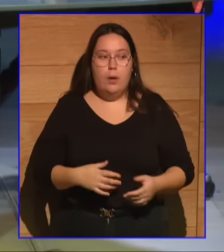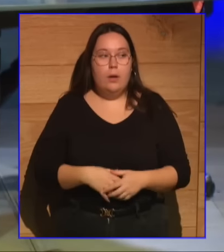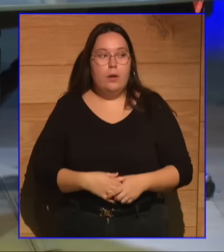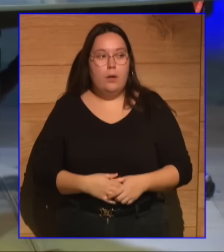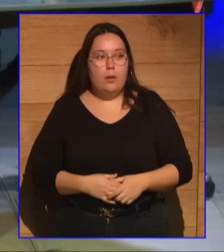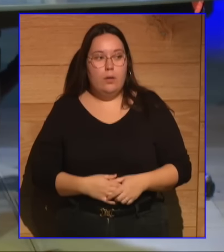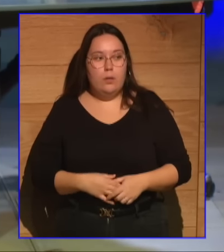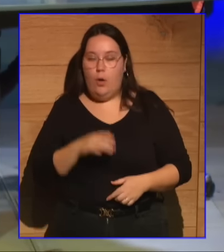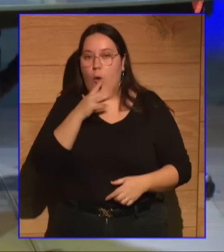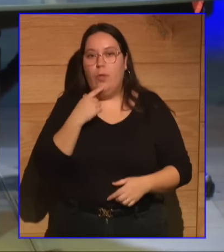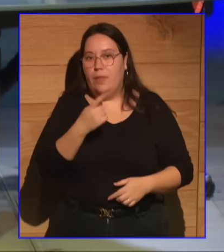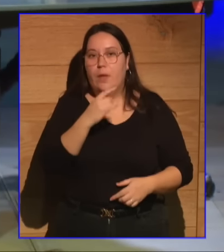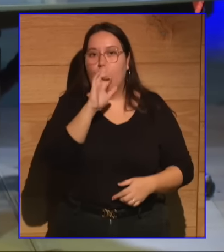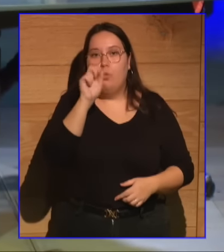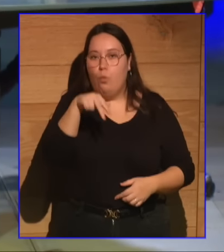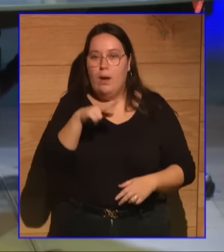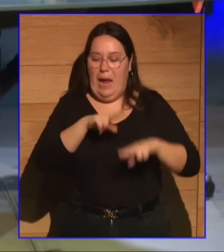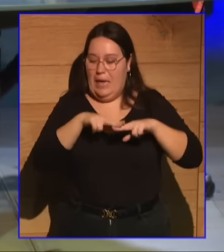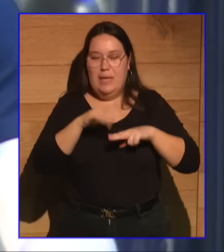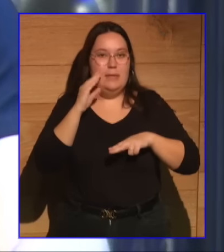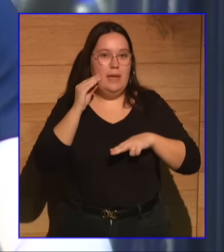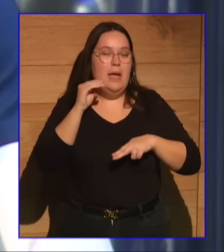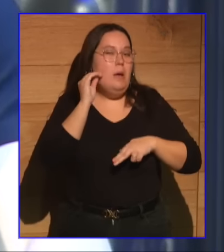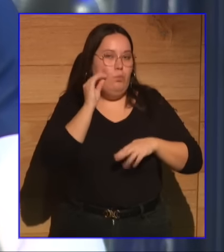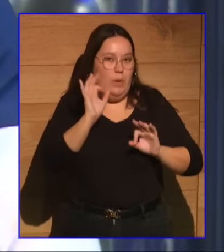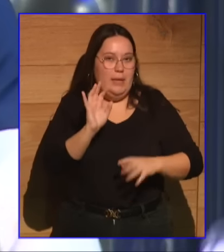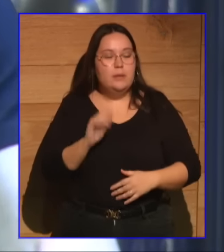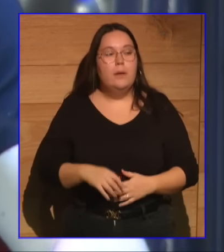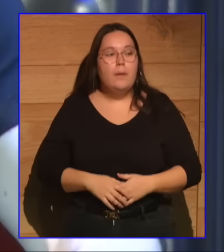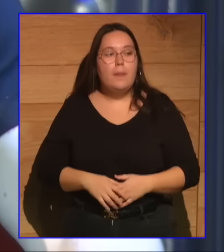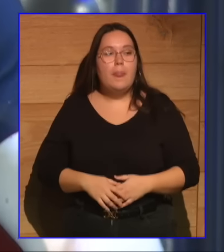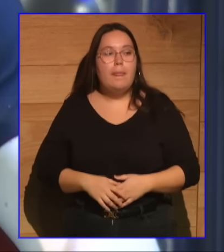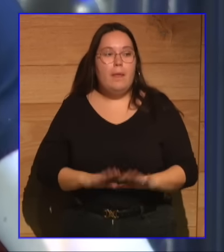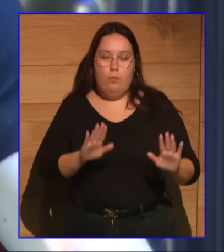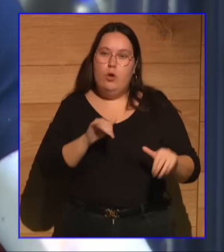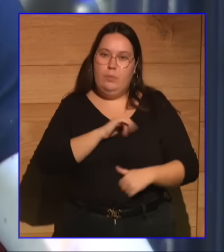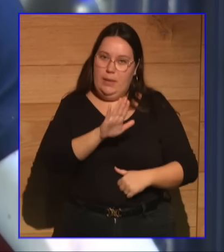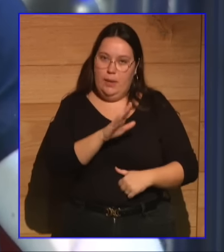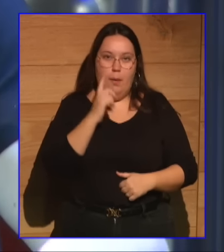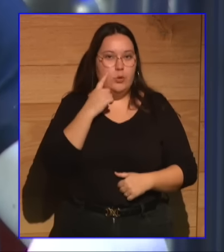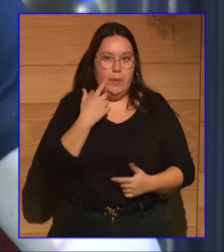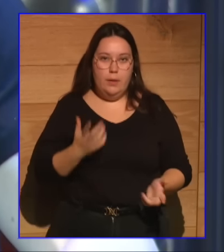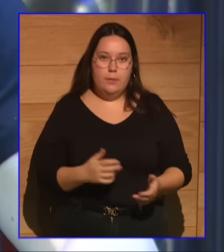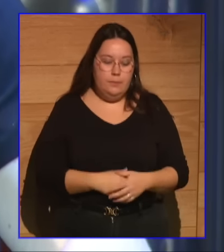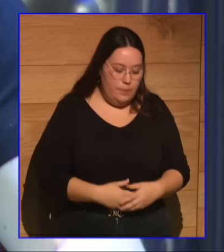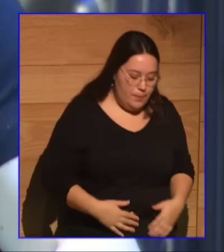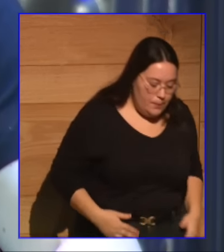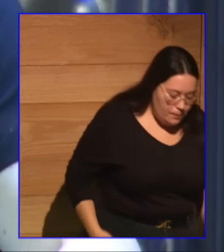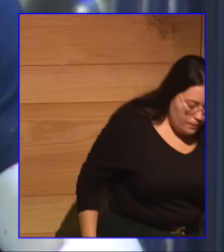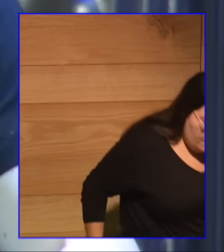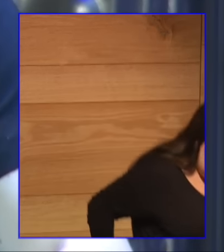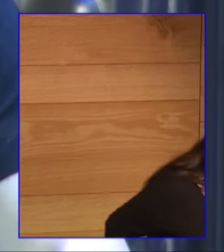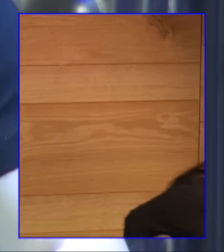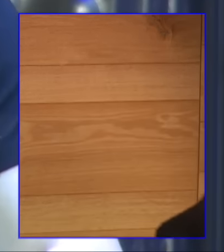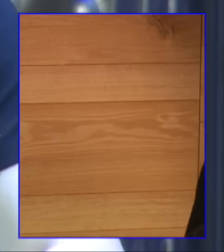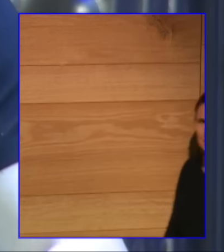sea, ya podéis decir Juan es imbécil. Ya el hashtag me lo pongo yo solo. Bueno. Pero a mí me parece que... Déjanos ese gustito también, Juan. Que internamente, o